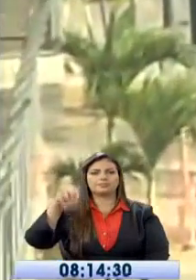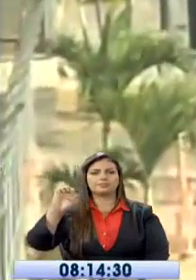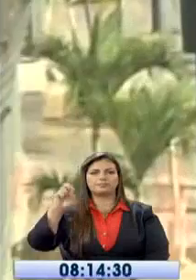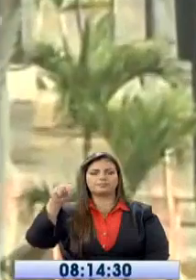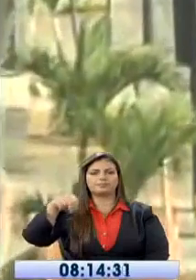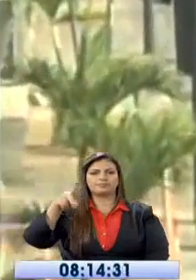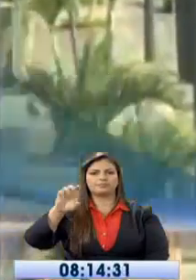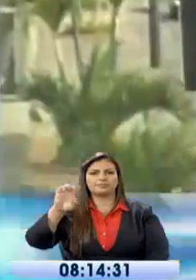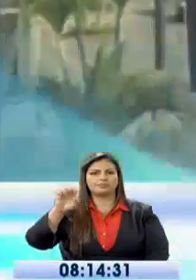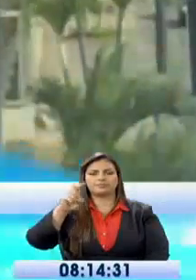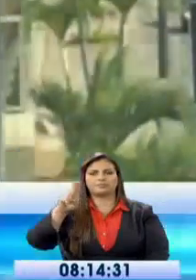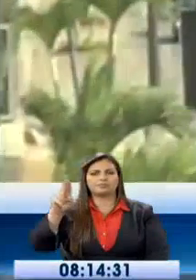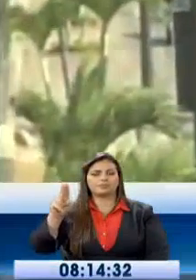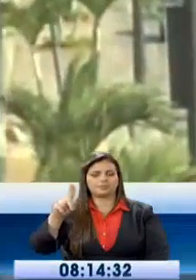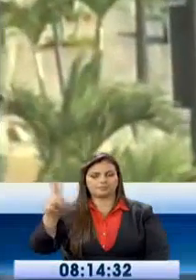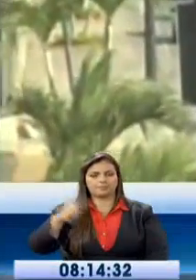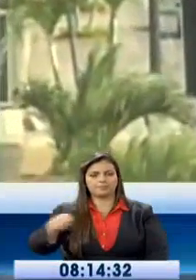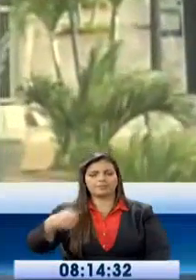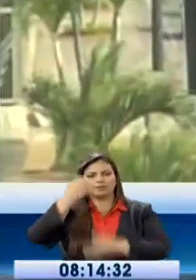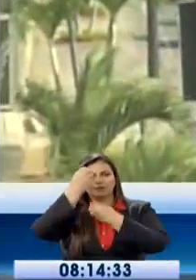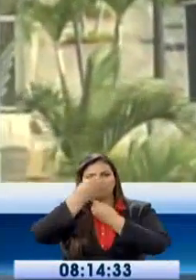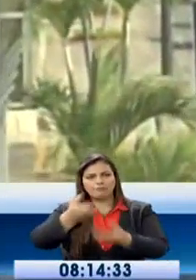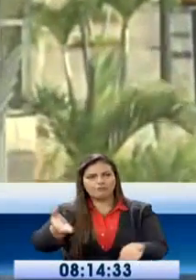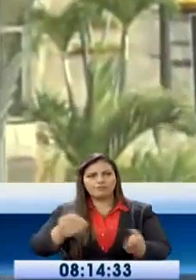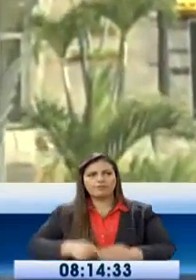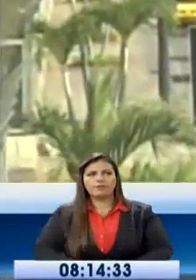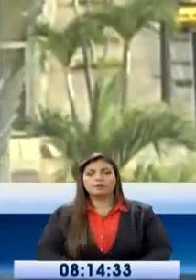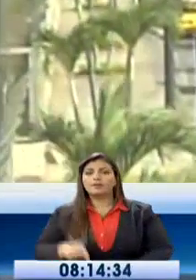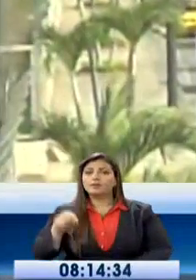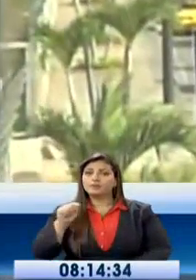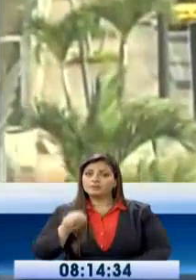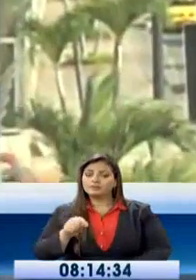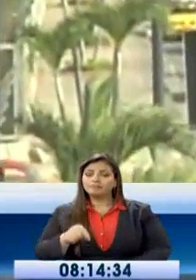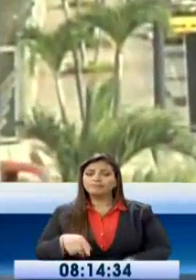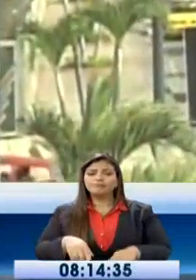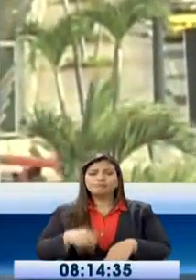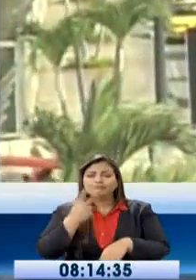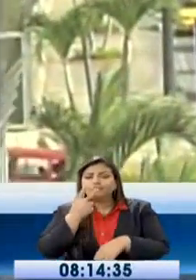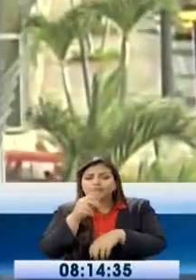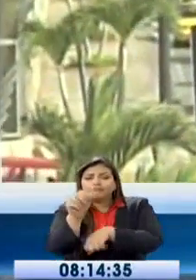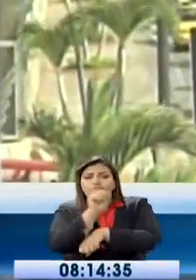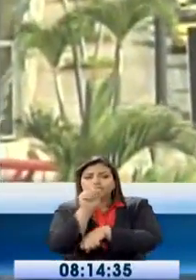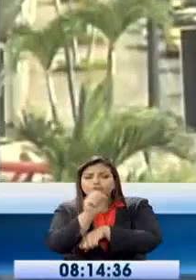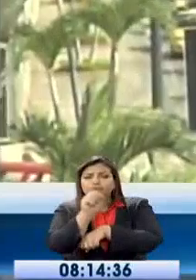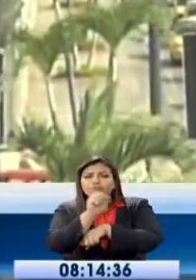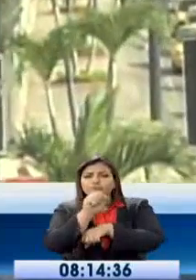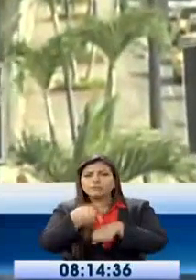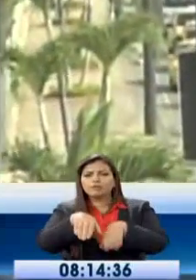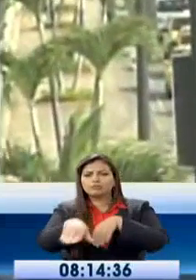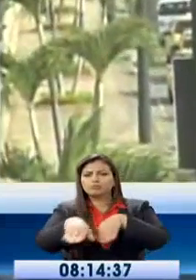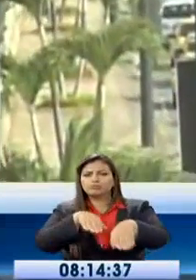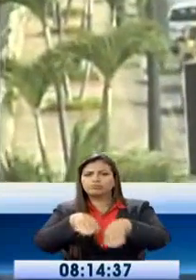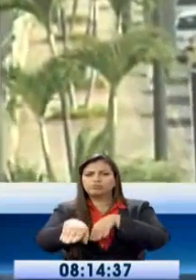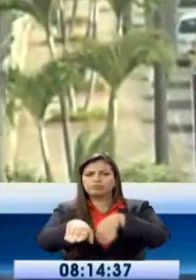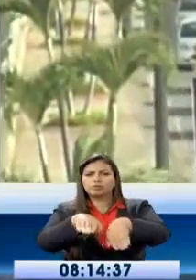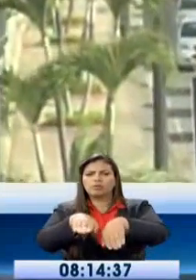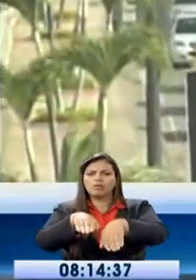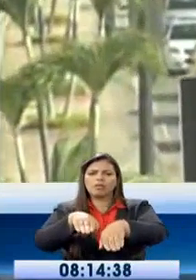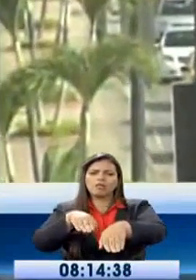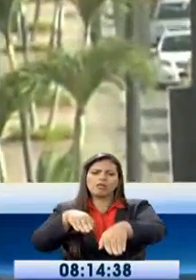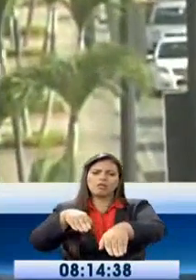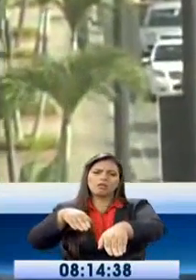reportando sobre el paso peatonal ubicado a la altura de la base naval. Y vemos que el atasco se